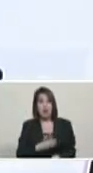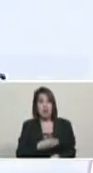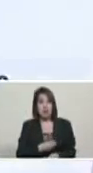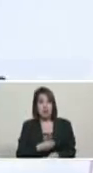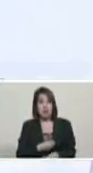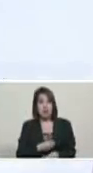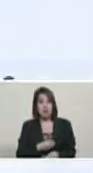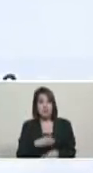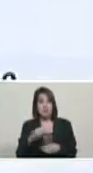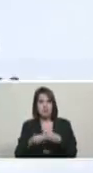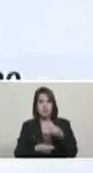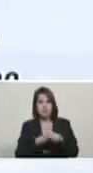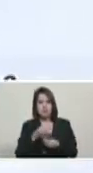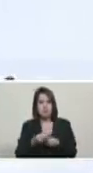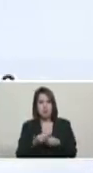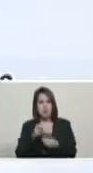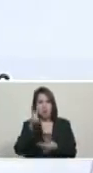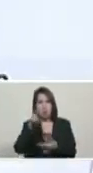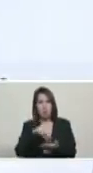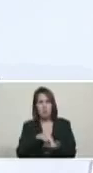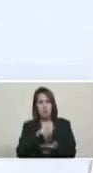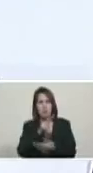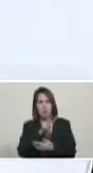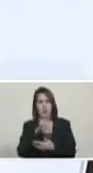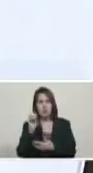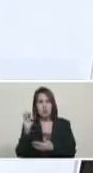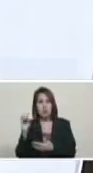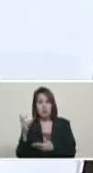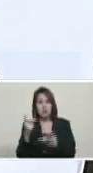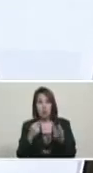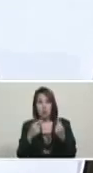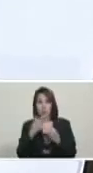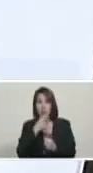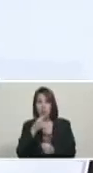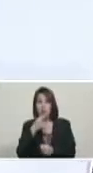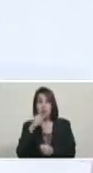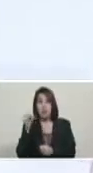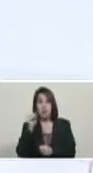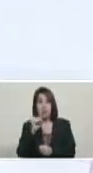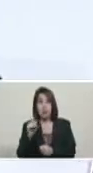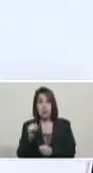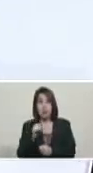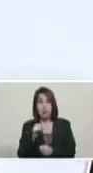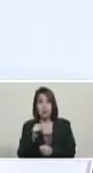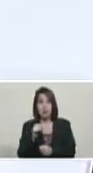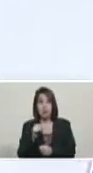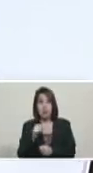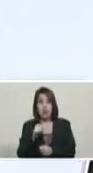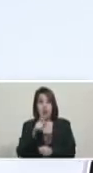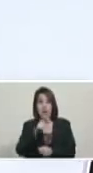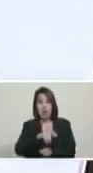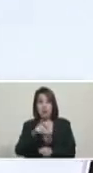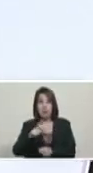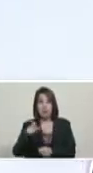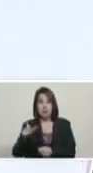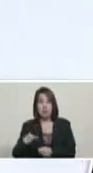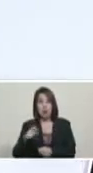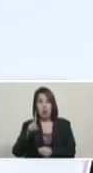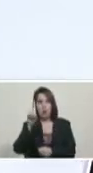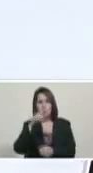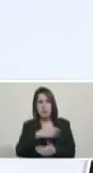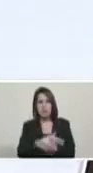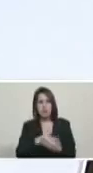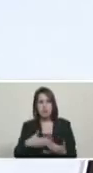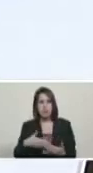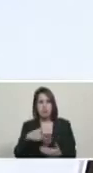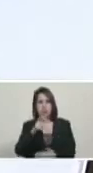factor de corrección a 2.400 bolívares. Y a los compatriotas, más de 1 millón de compatriotas